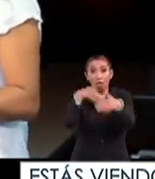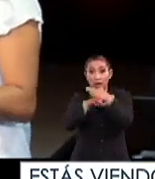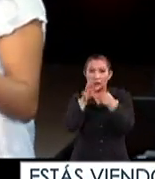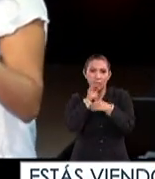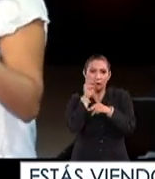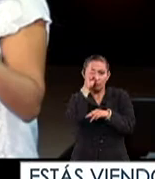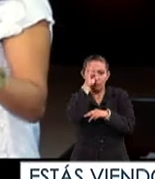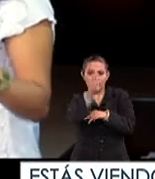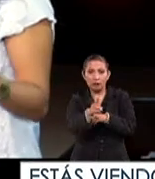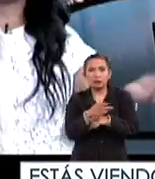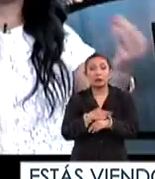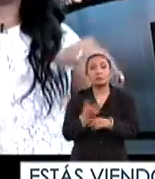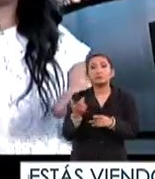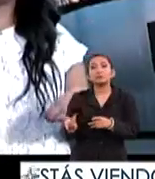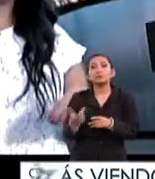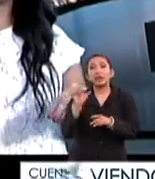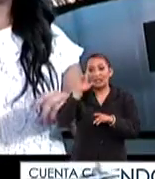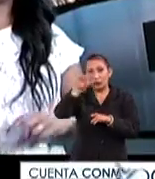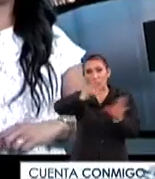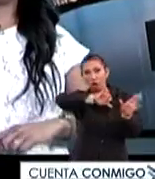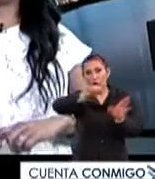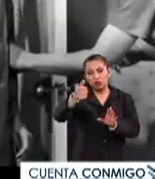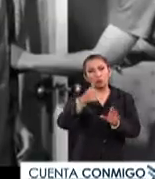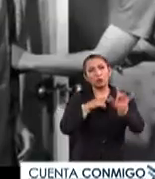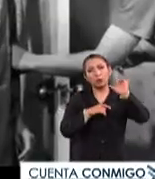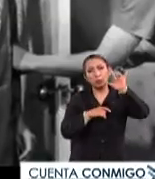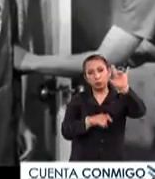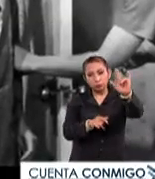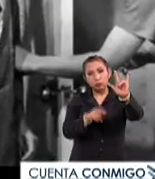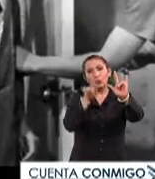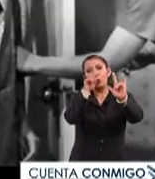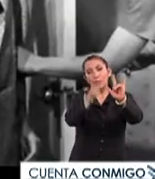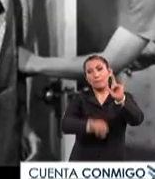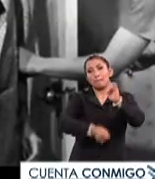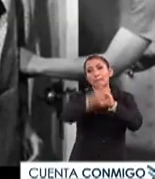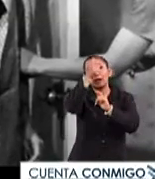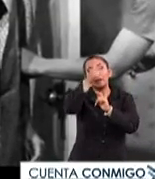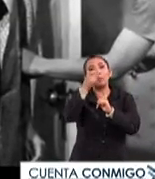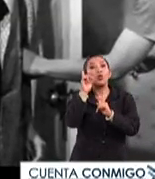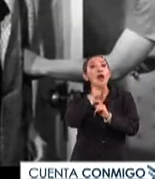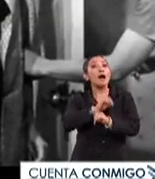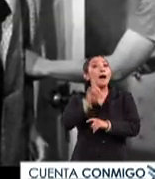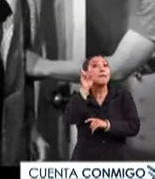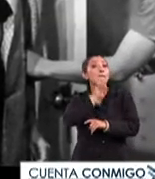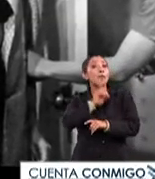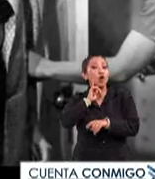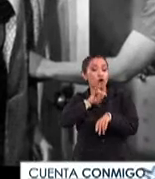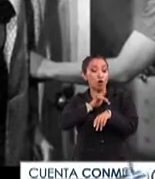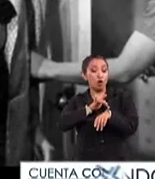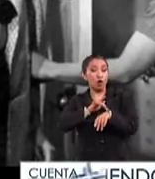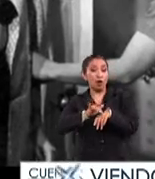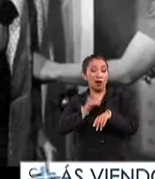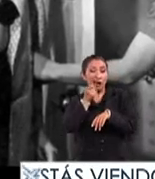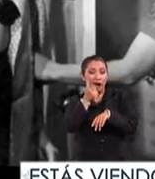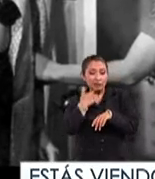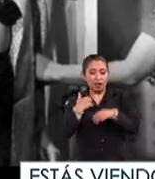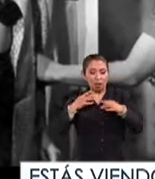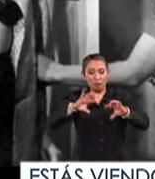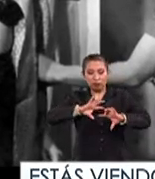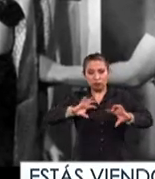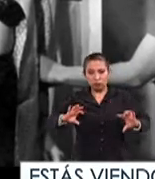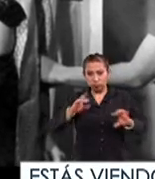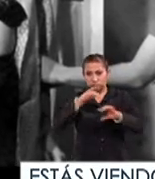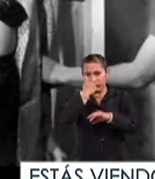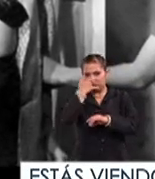listo. Está ese afiche y también tenemos otro que fue uno de los primeros en donde sale una mujer en ropa interior. Entonces,